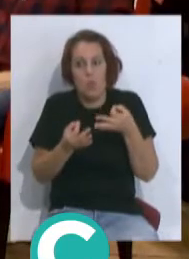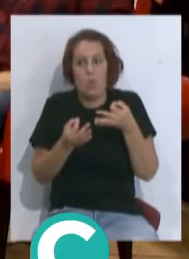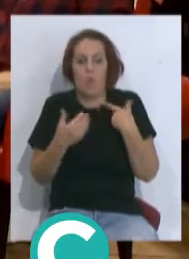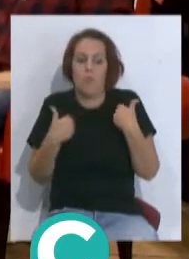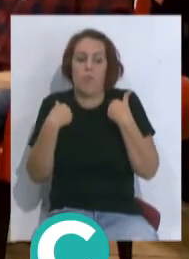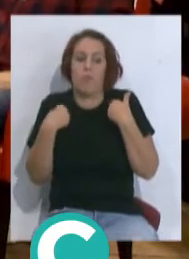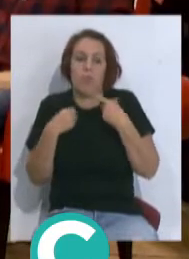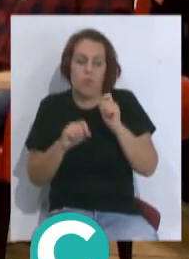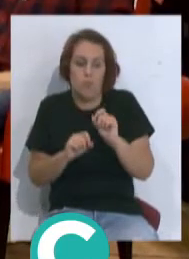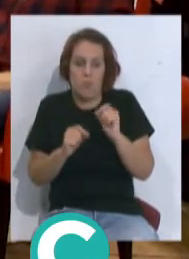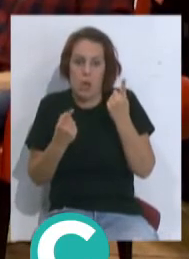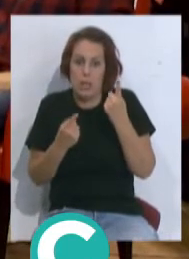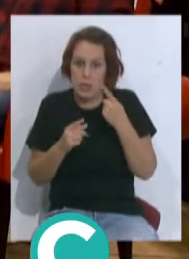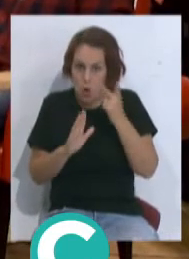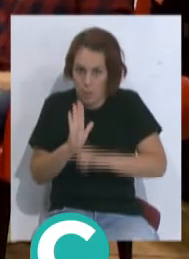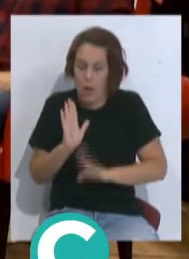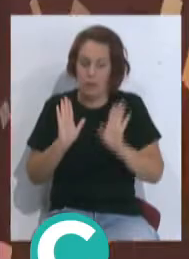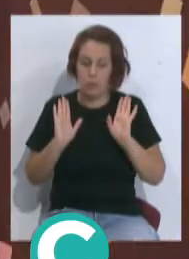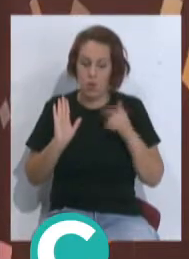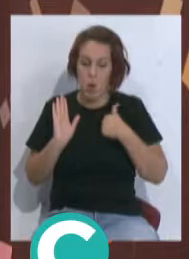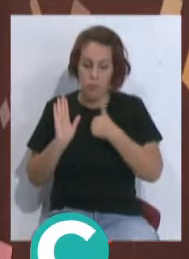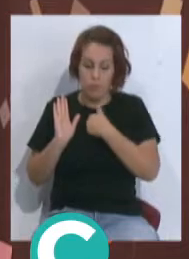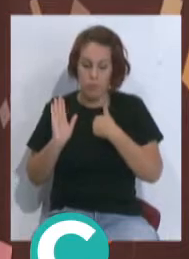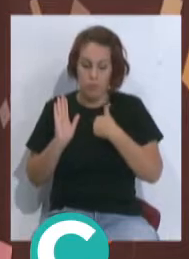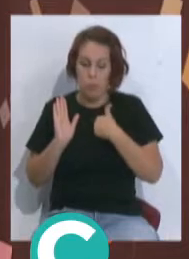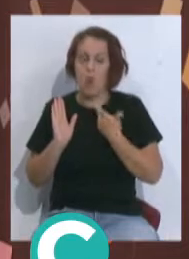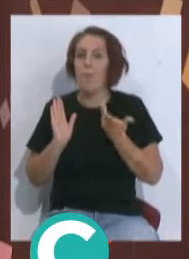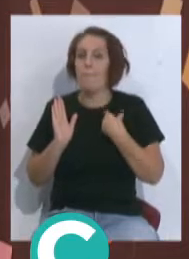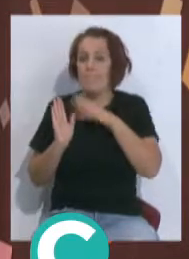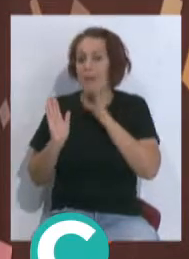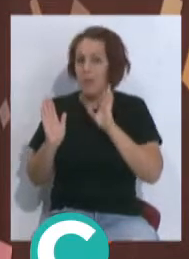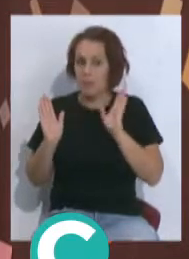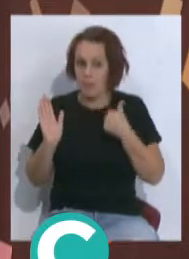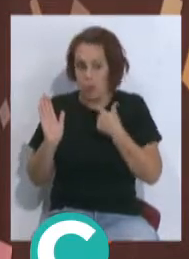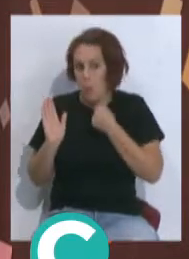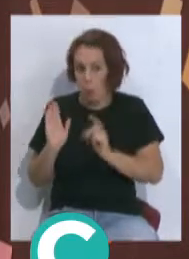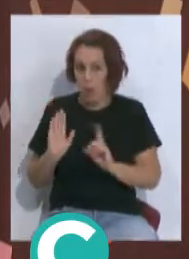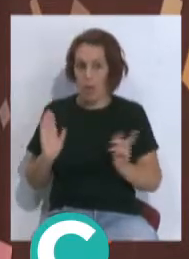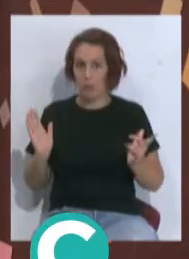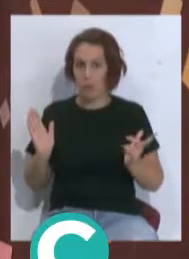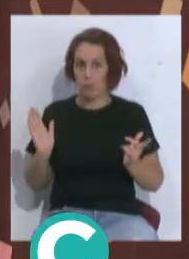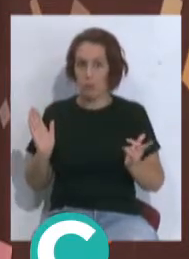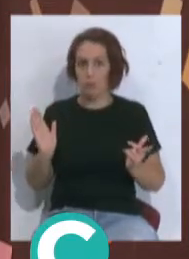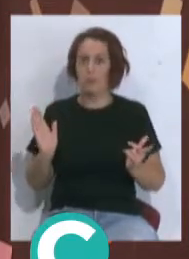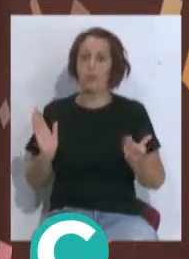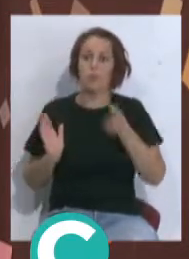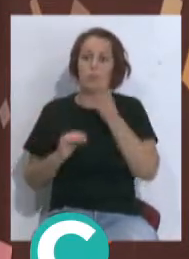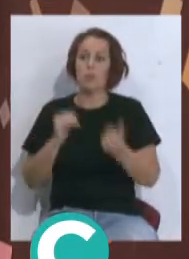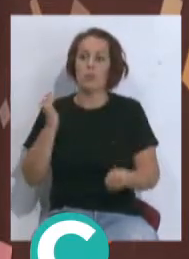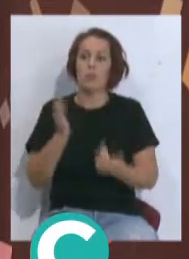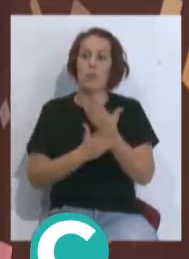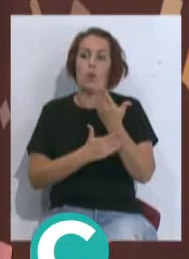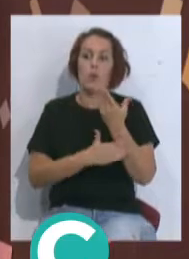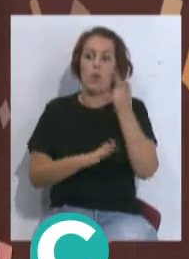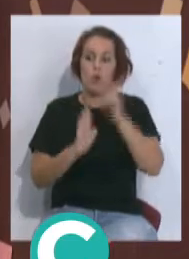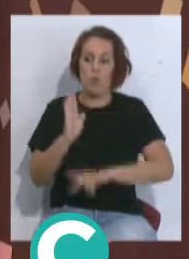los más respetuosos con la norma, ¿no? Yo como madre os digo, a mí no me gustaría, evidentemente, ¿no? Porque por la mañana hay